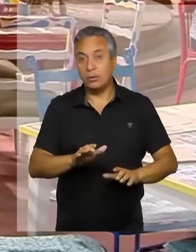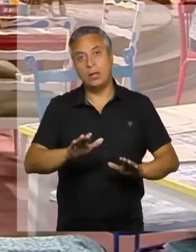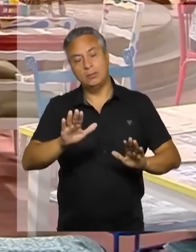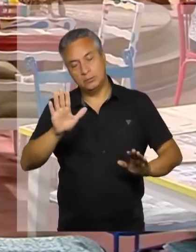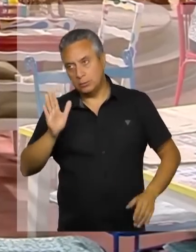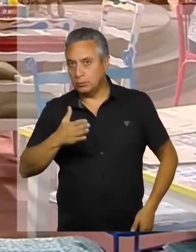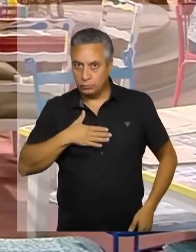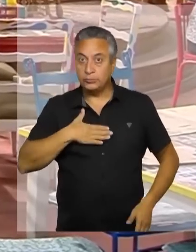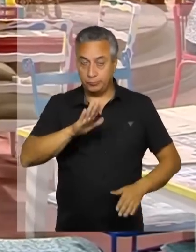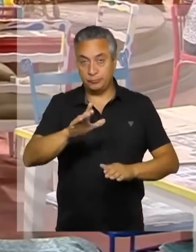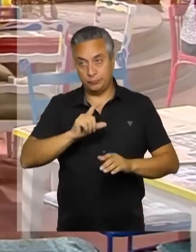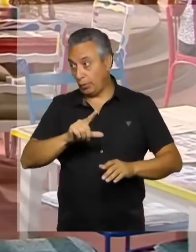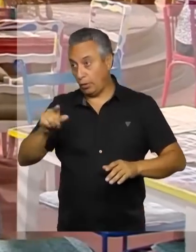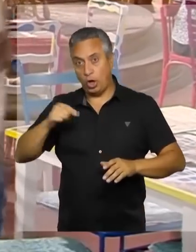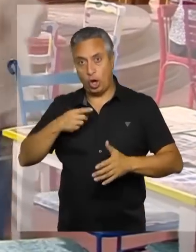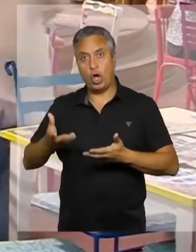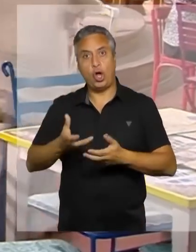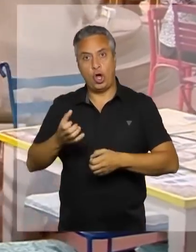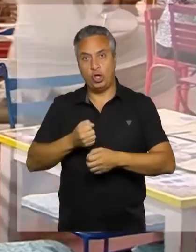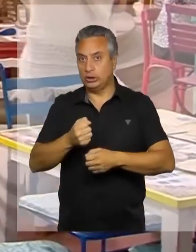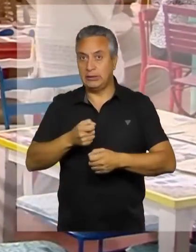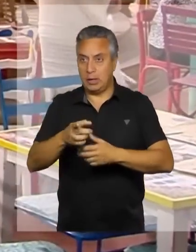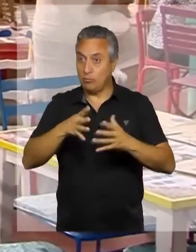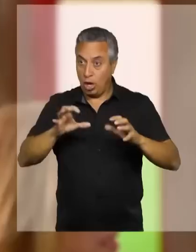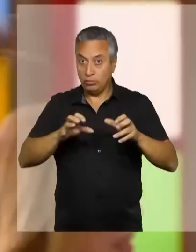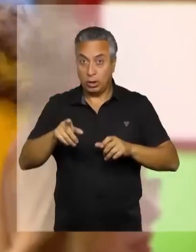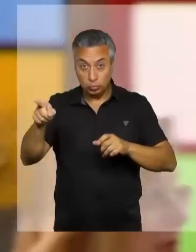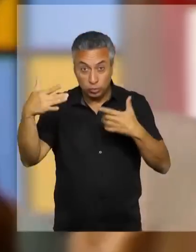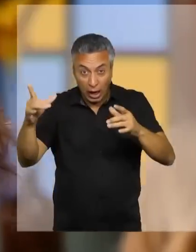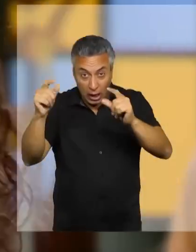la cocina, pero tengo montones de cosas que hacer. Tú hablaste con él, ¿no?